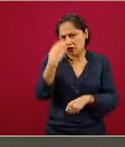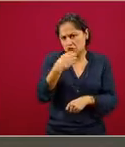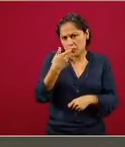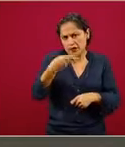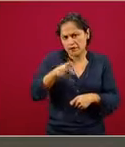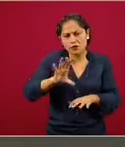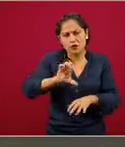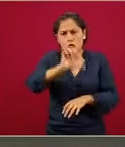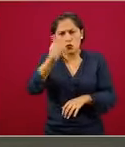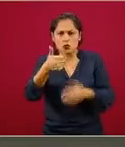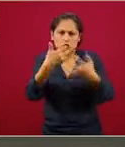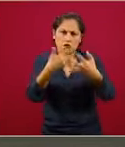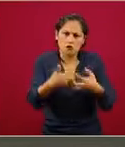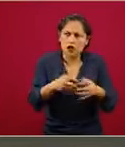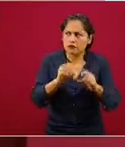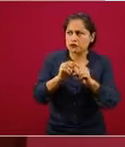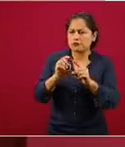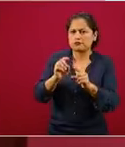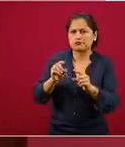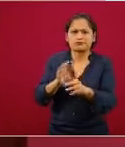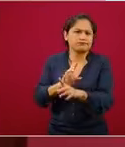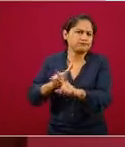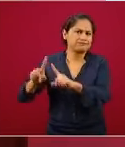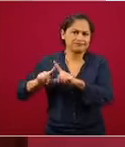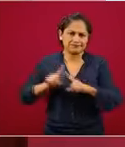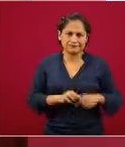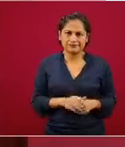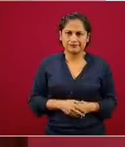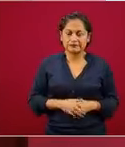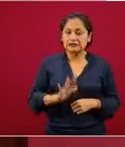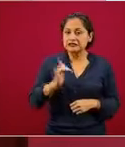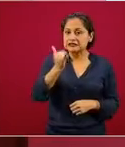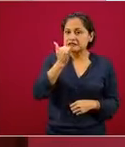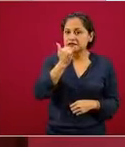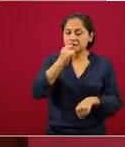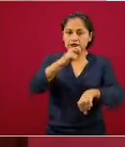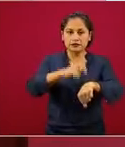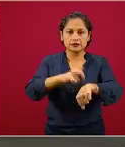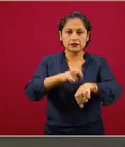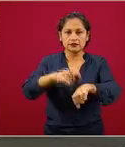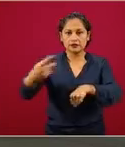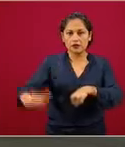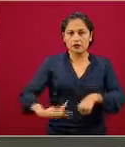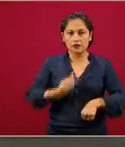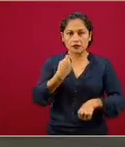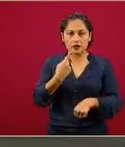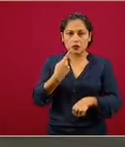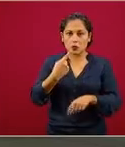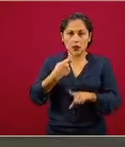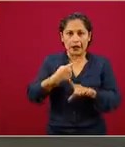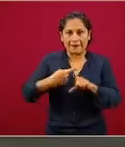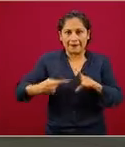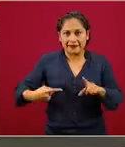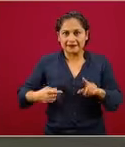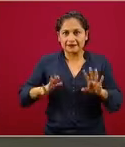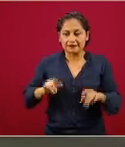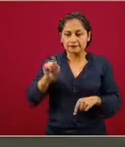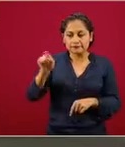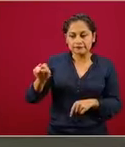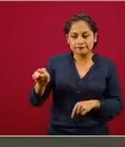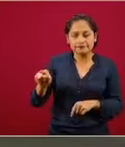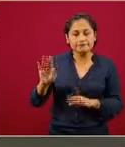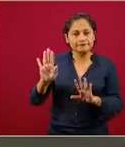otras intervenciones. Creo que nos da tiempo para media pregunta. Vamos a darle al compañero, pero tiene que ser